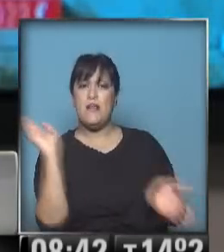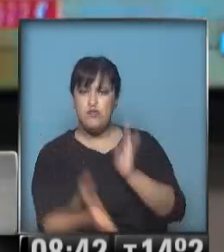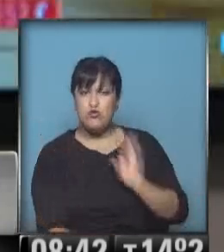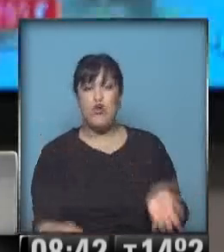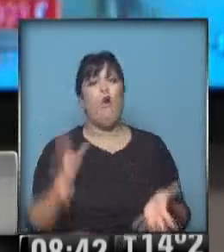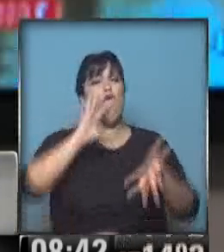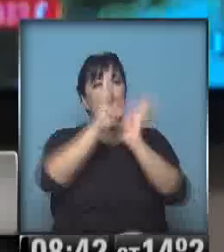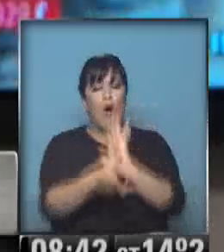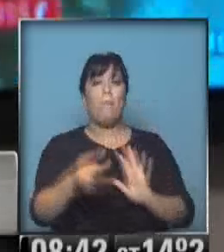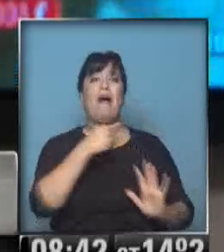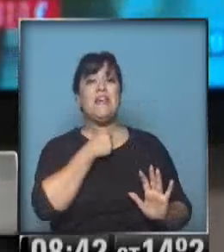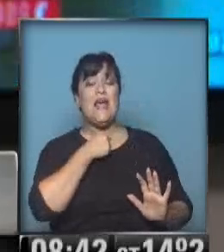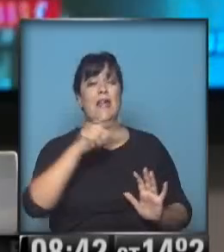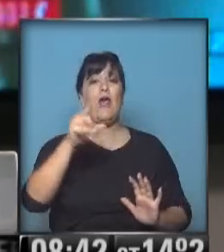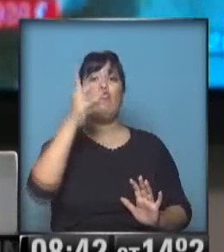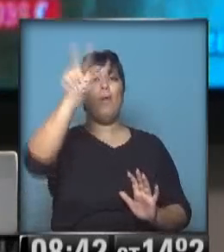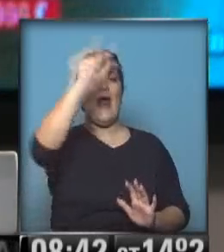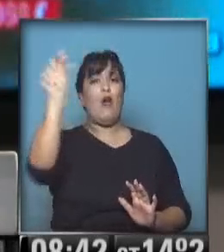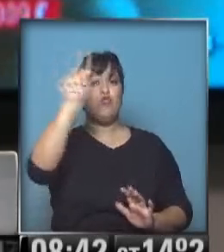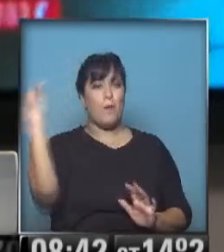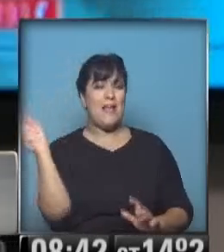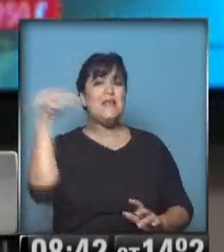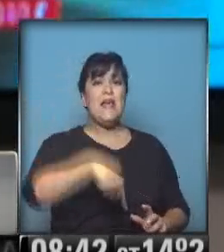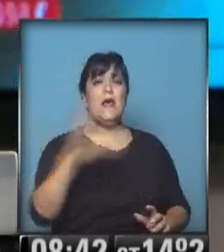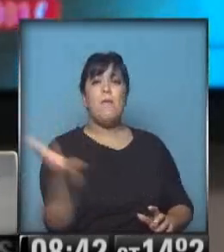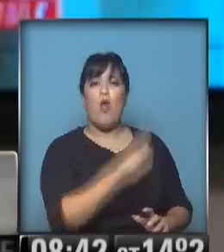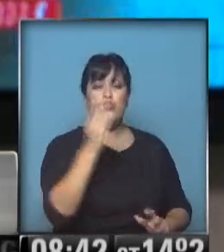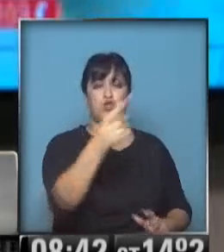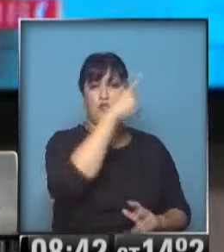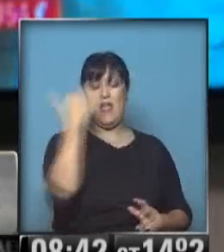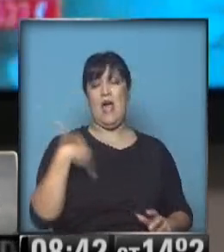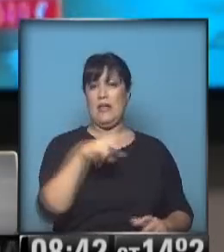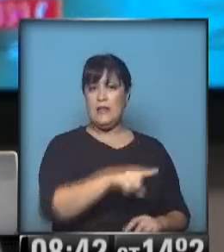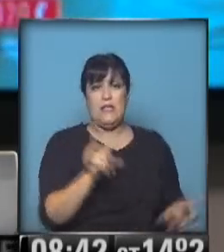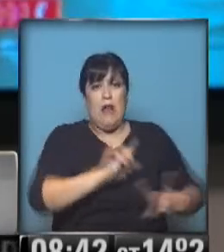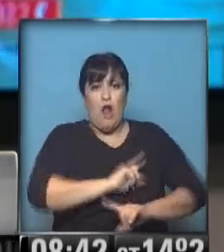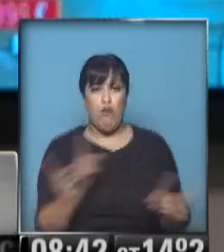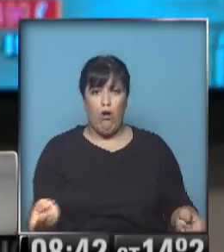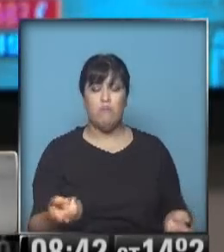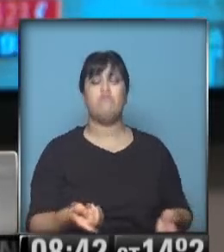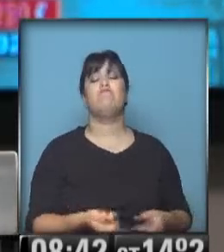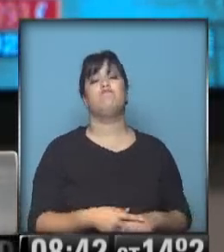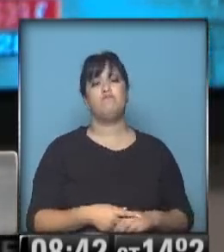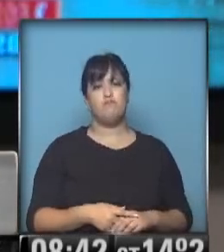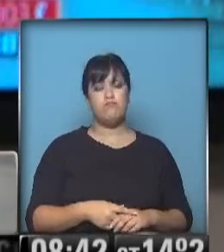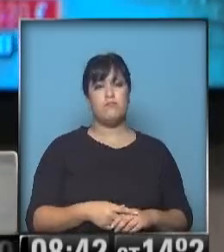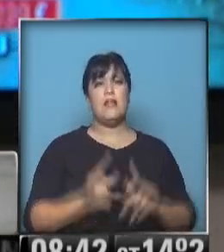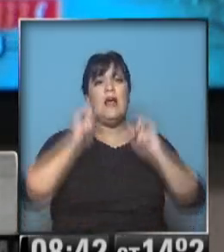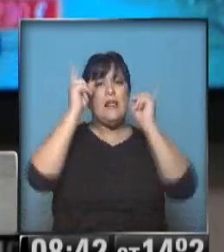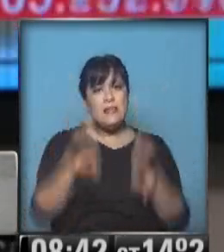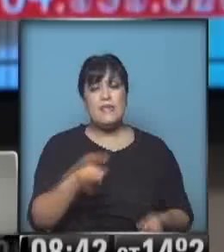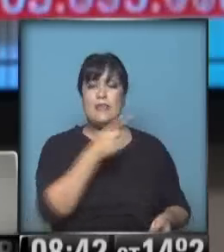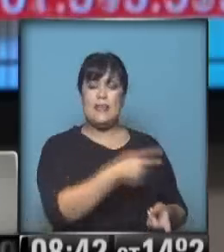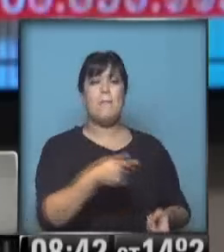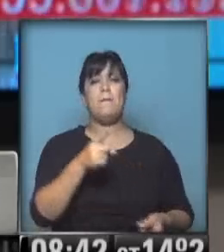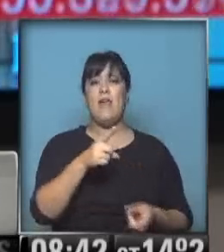neoliberal que no podría haberse aplicado de otra forma que no hubiera sido con una brutal represión por las consecuencias sociales que tuvo Pero además financiado con